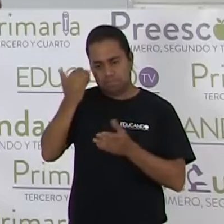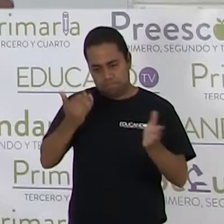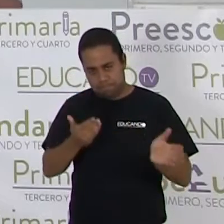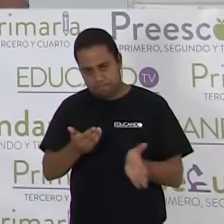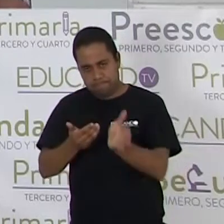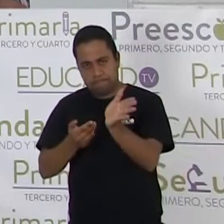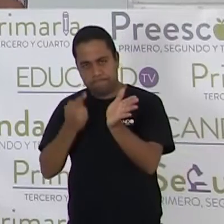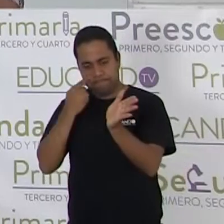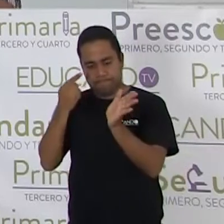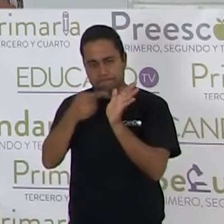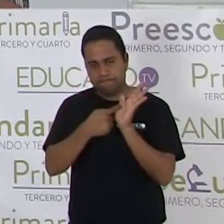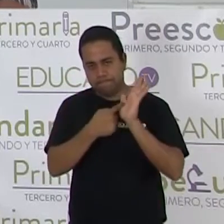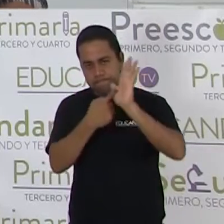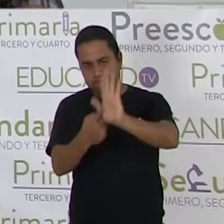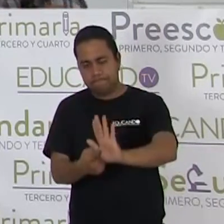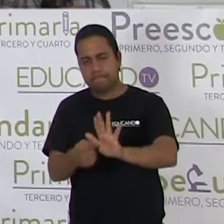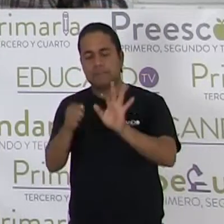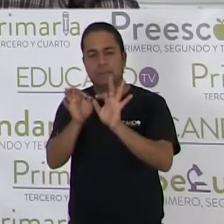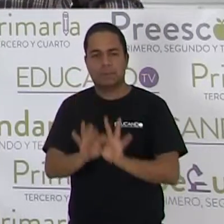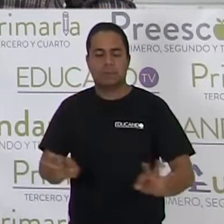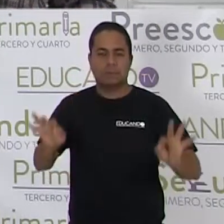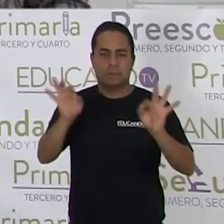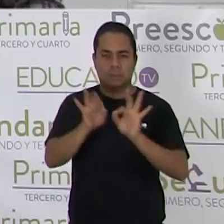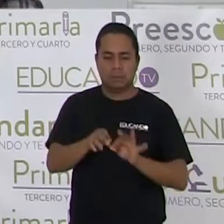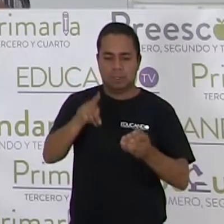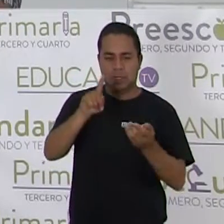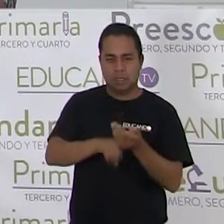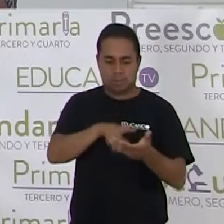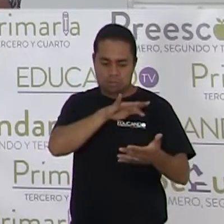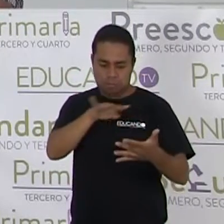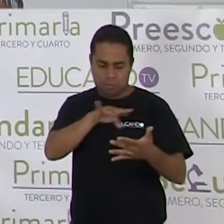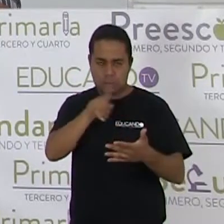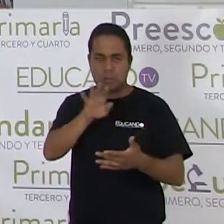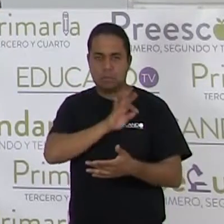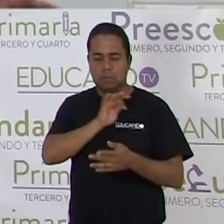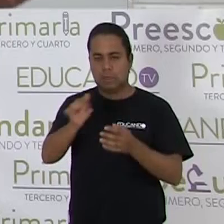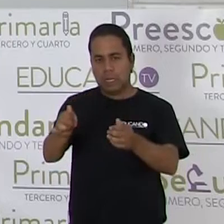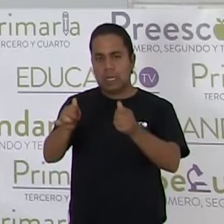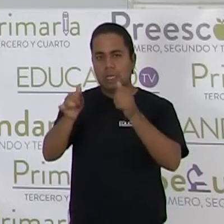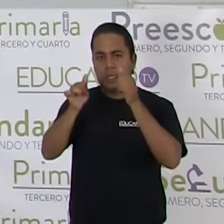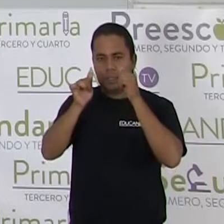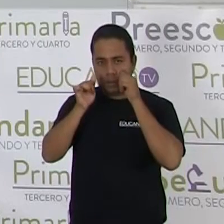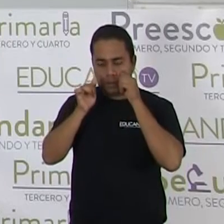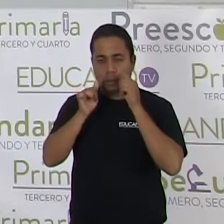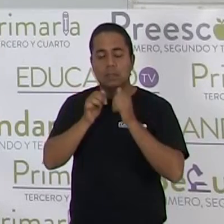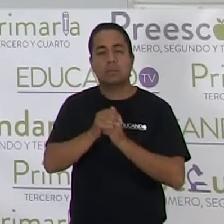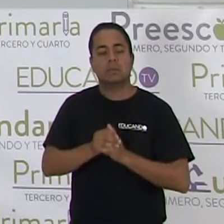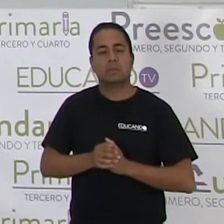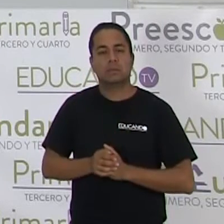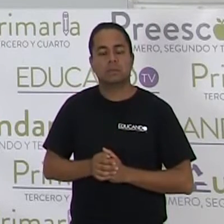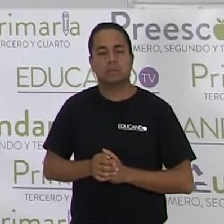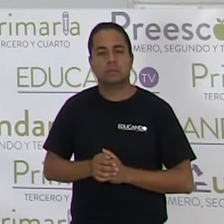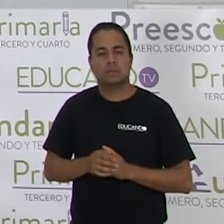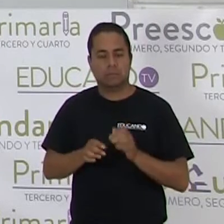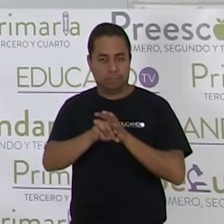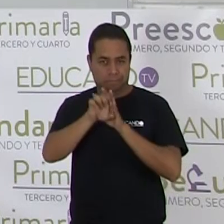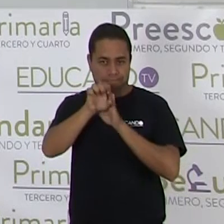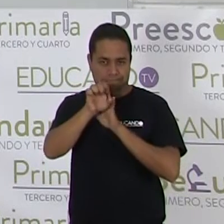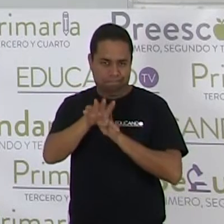muy importante que en la lectura tú me vayas poniendo atención, porque cuando